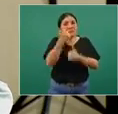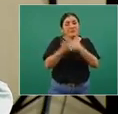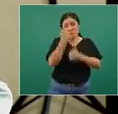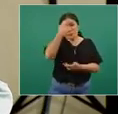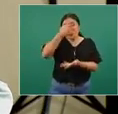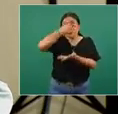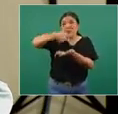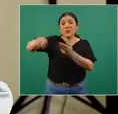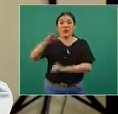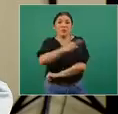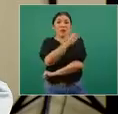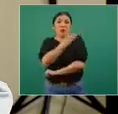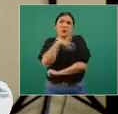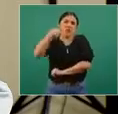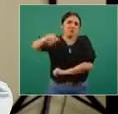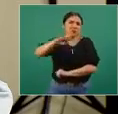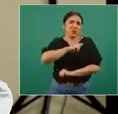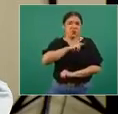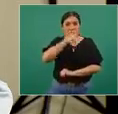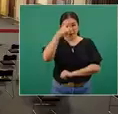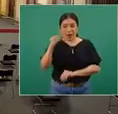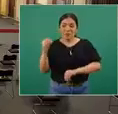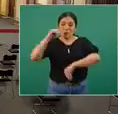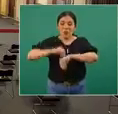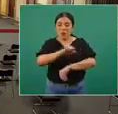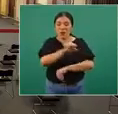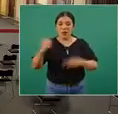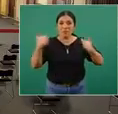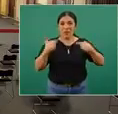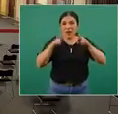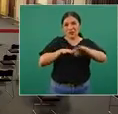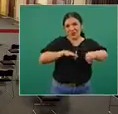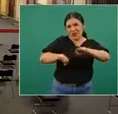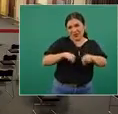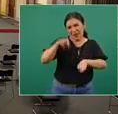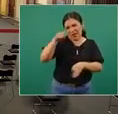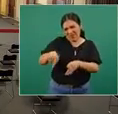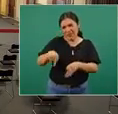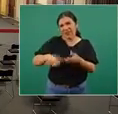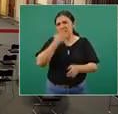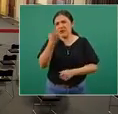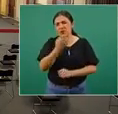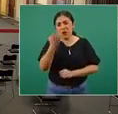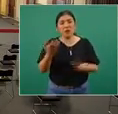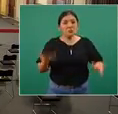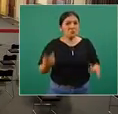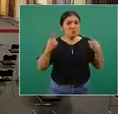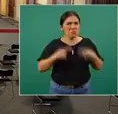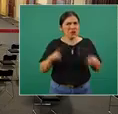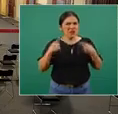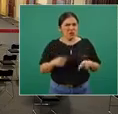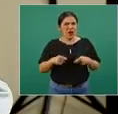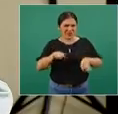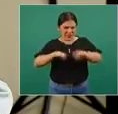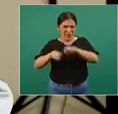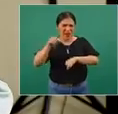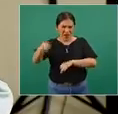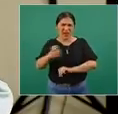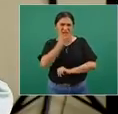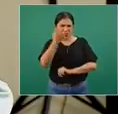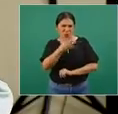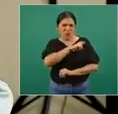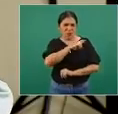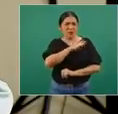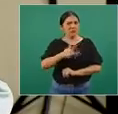vacunas por su propio lado y aplicárselas a su personal educativo. Entonces, la gente que labora en estos lugares